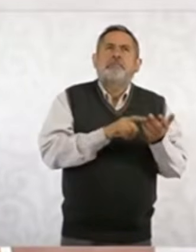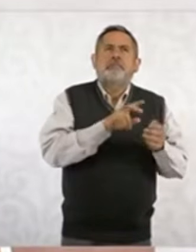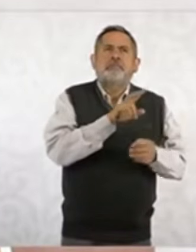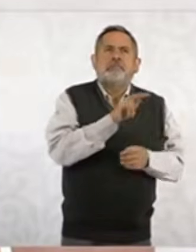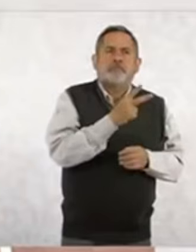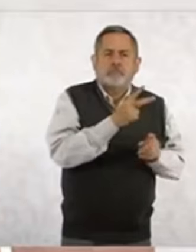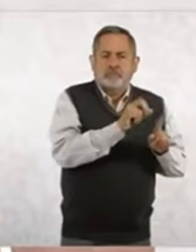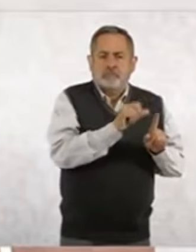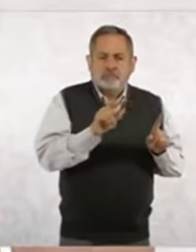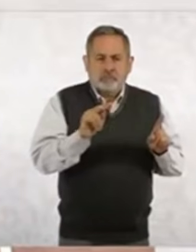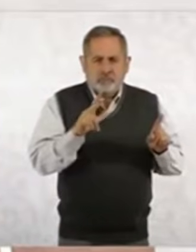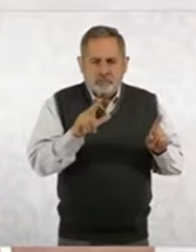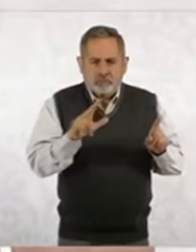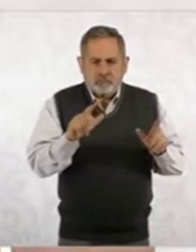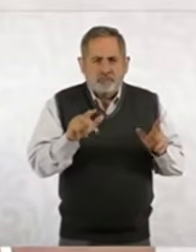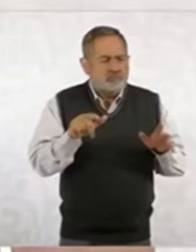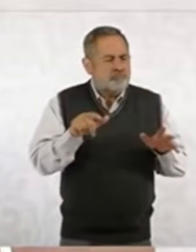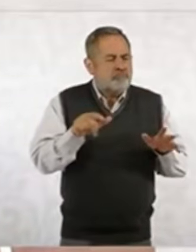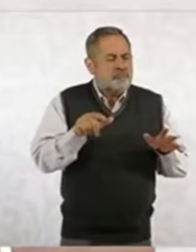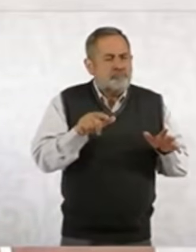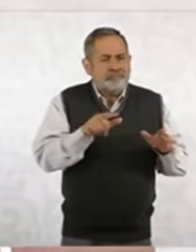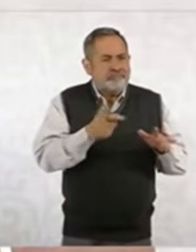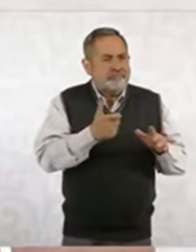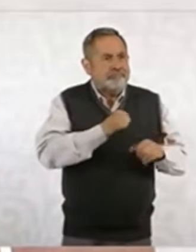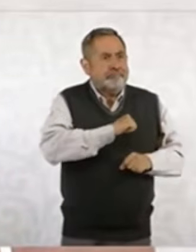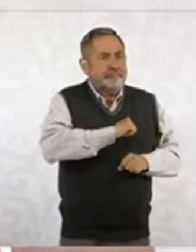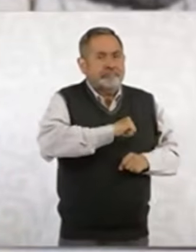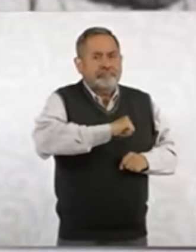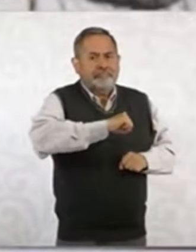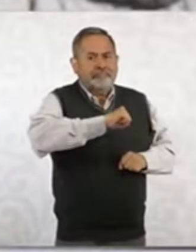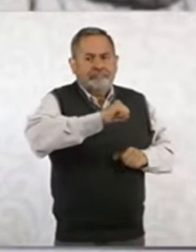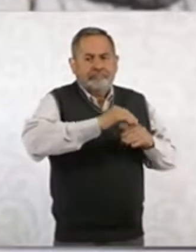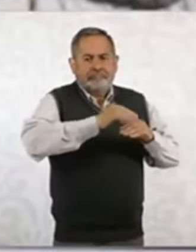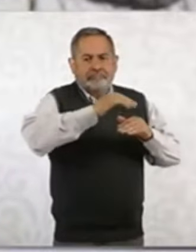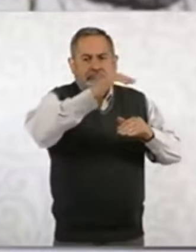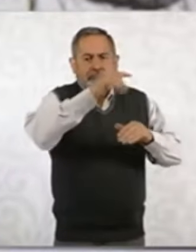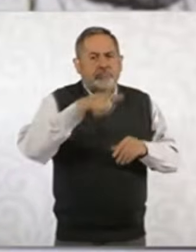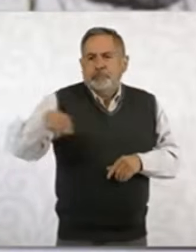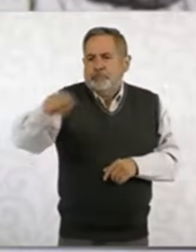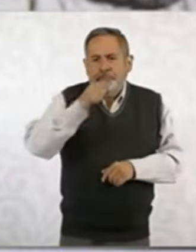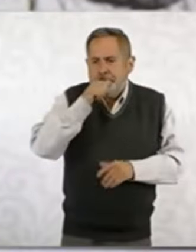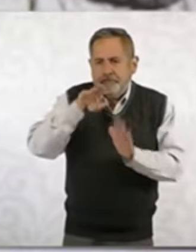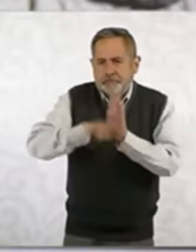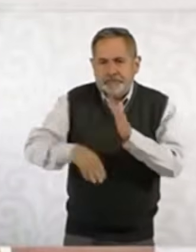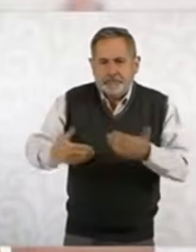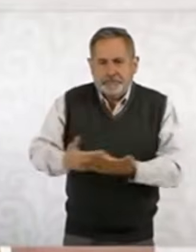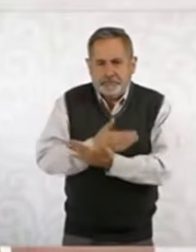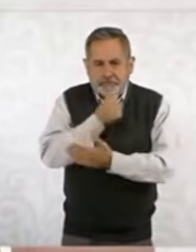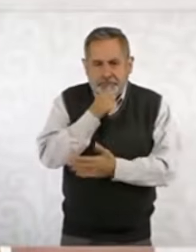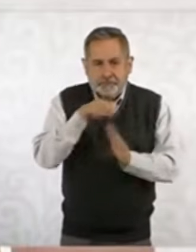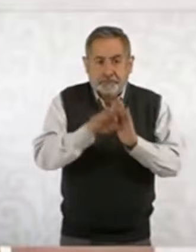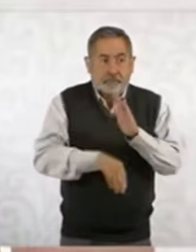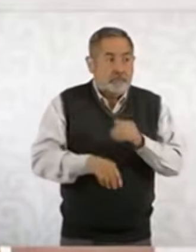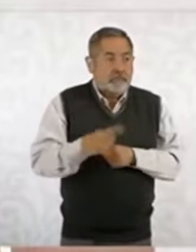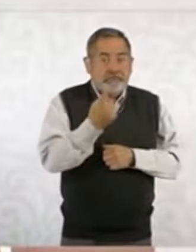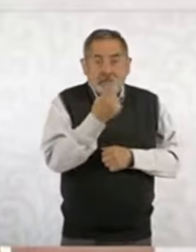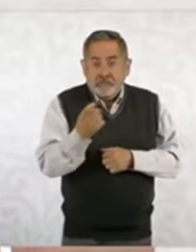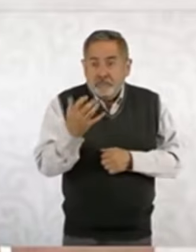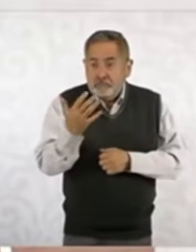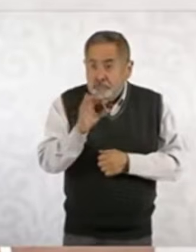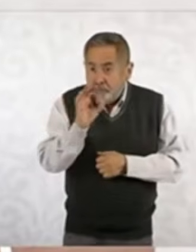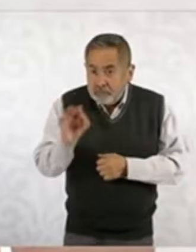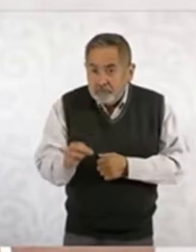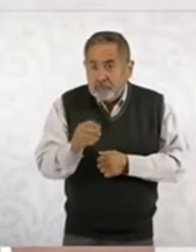88, las inflaciones, ustedes a lo mejor no habían nacido, pero eran de 120, 150%.